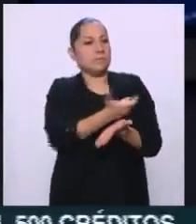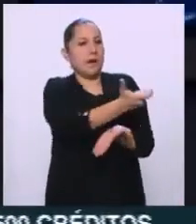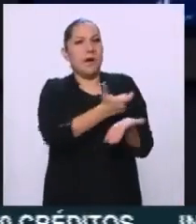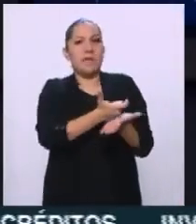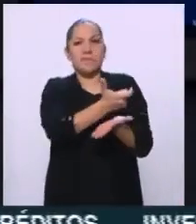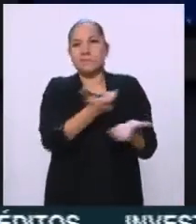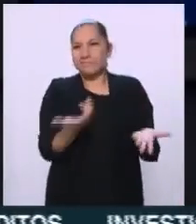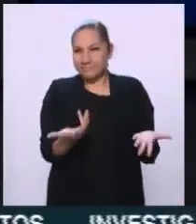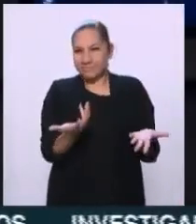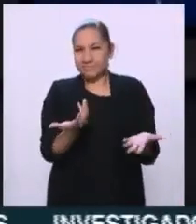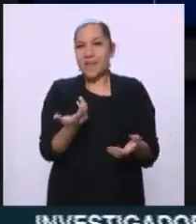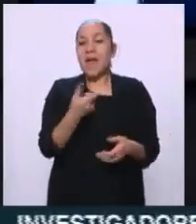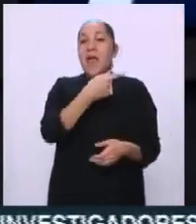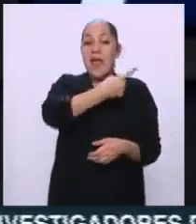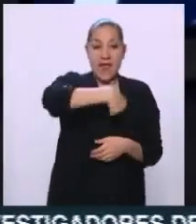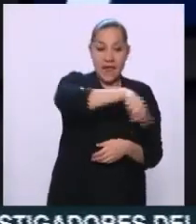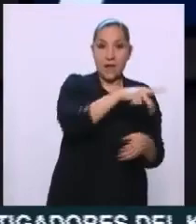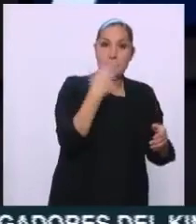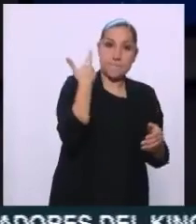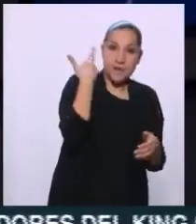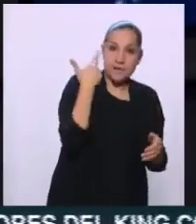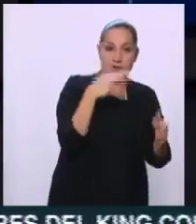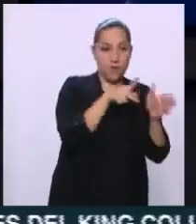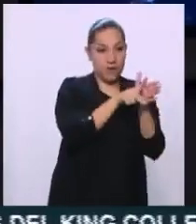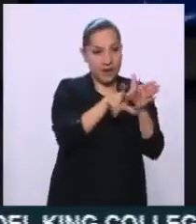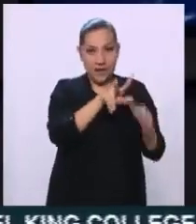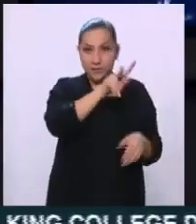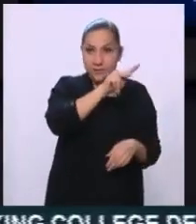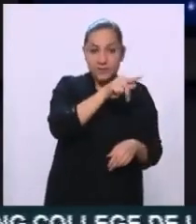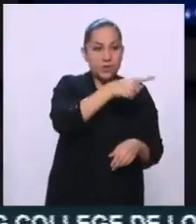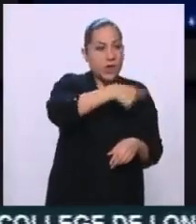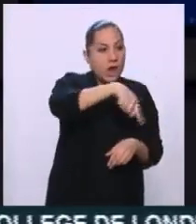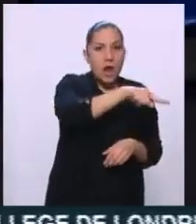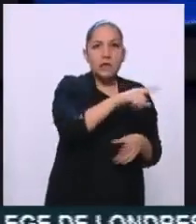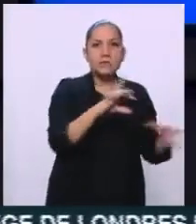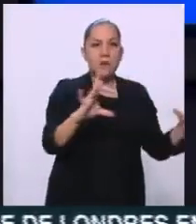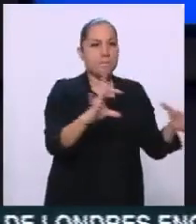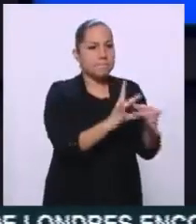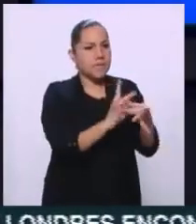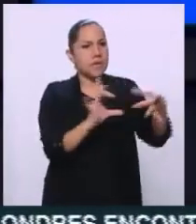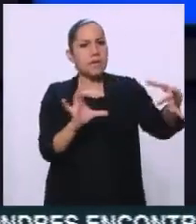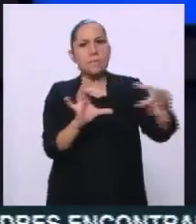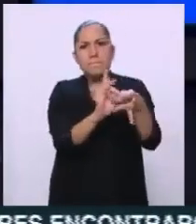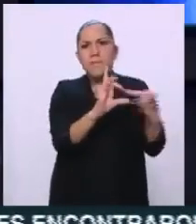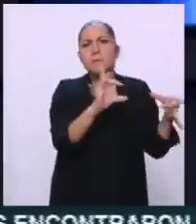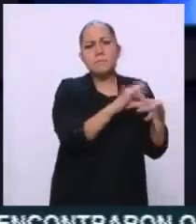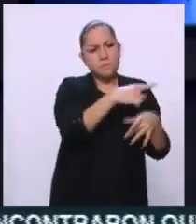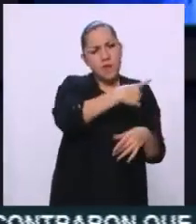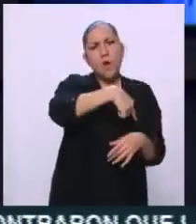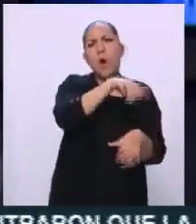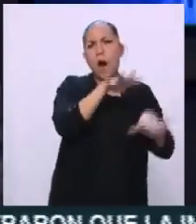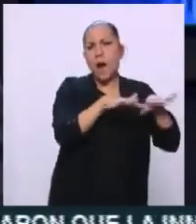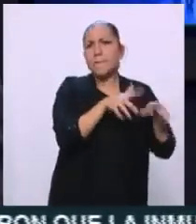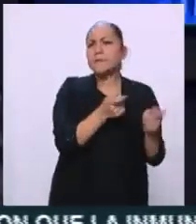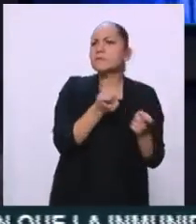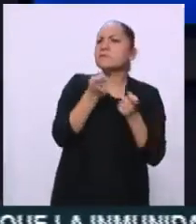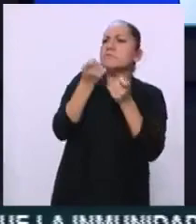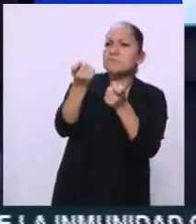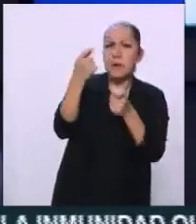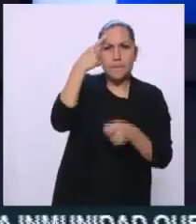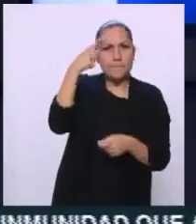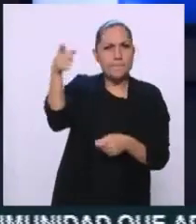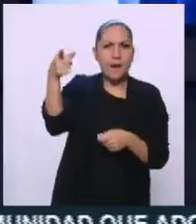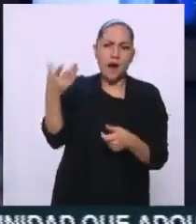asociaron, crearon empresas, consorcios en diferentes áreas, como proveedores de gobierno, en constructoras,